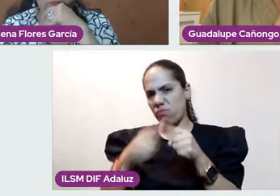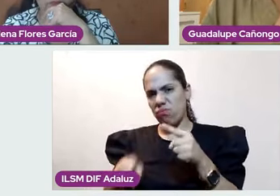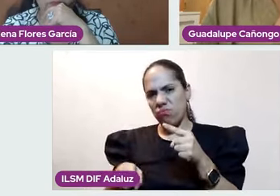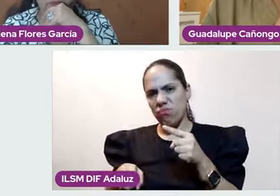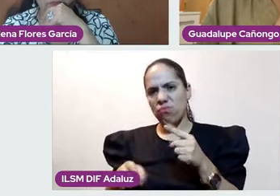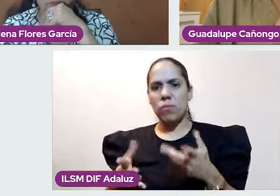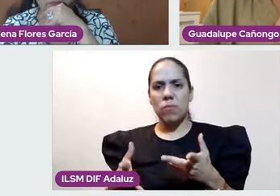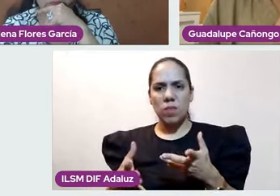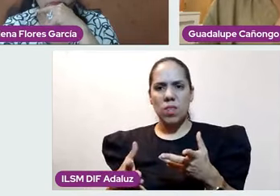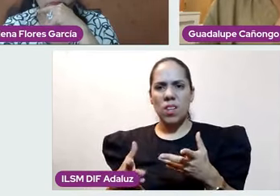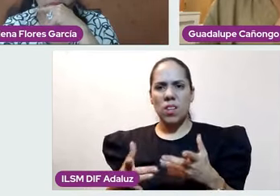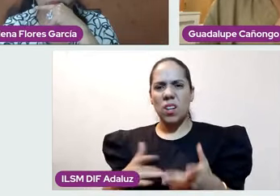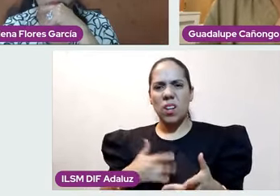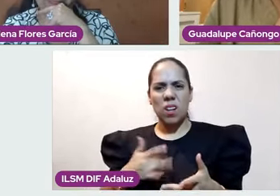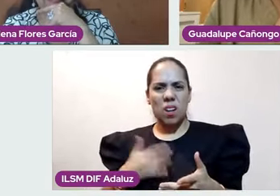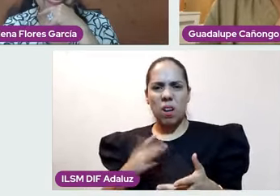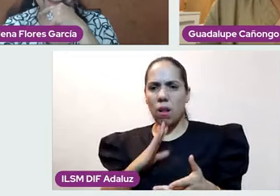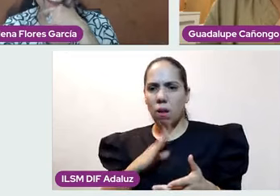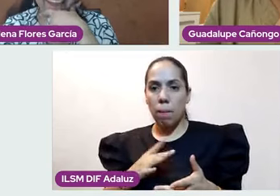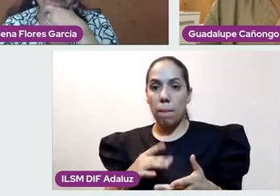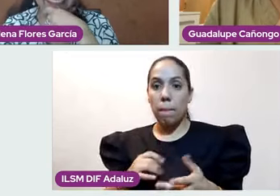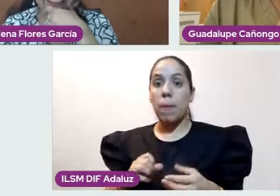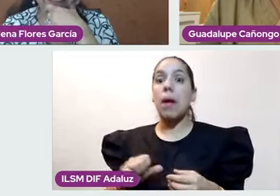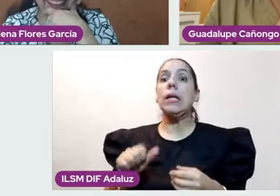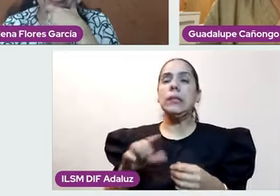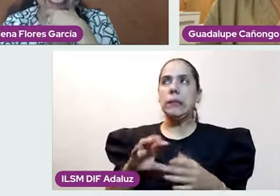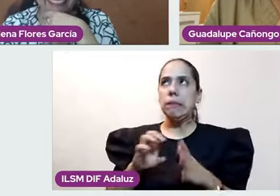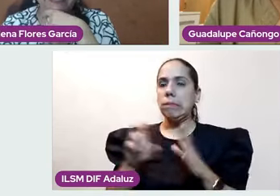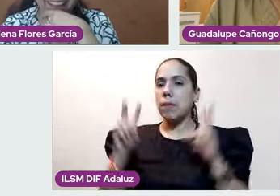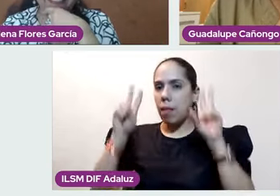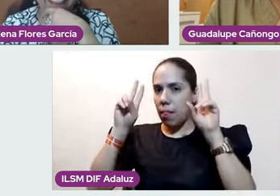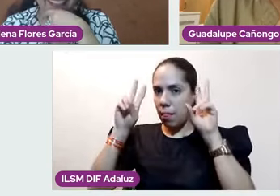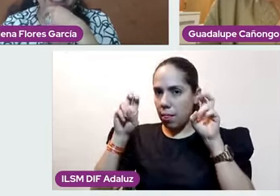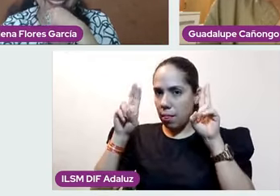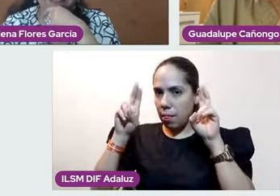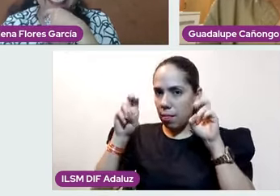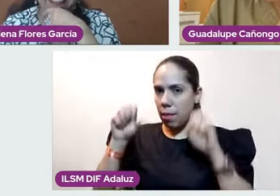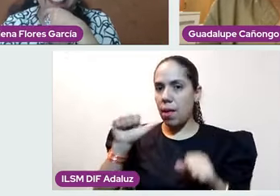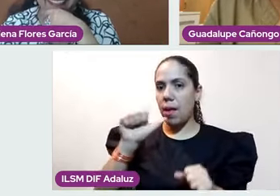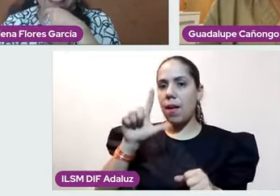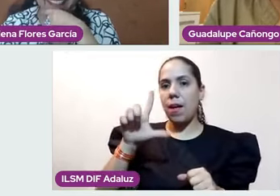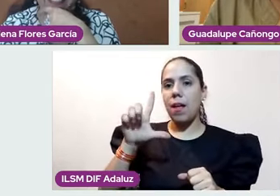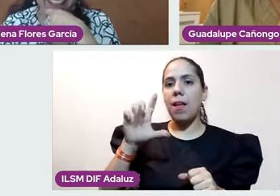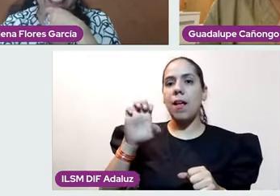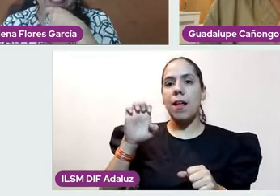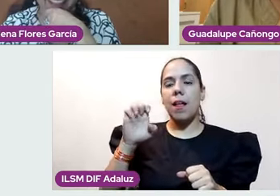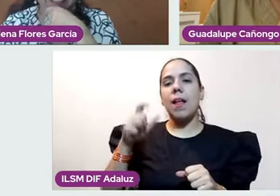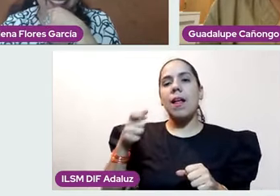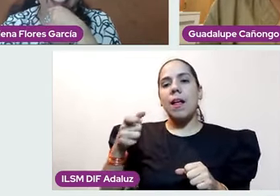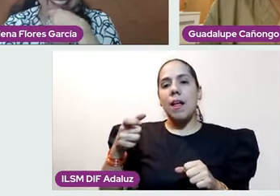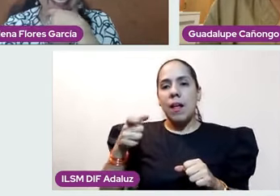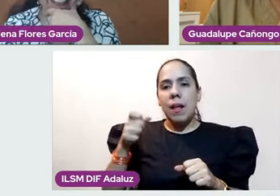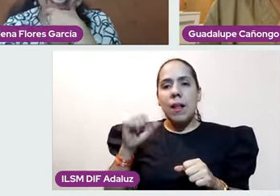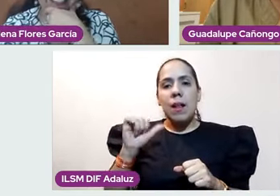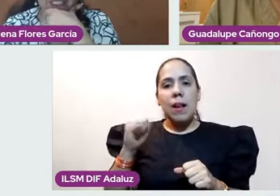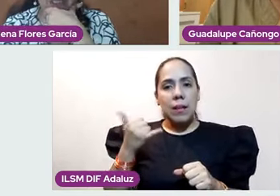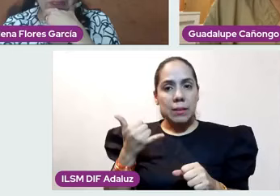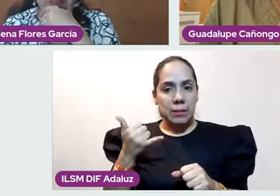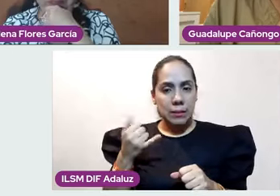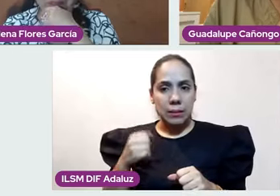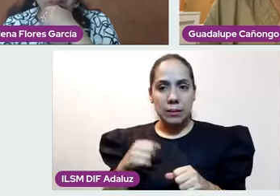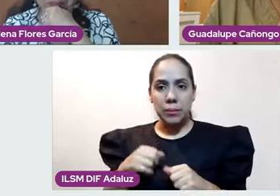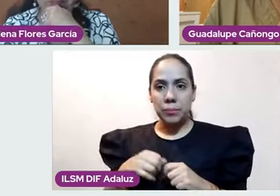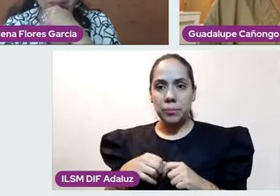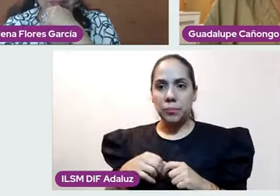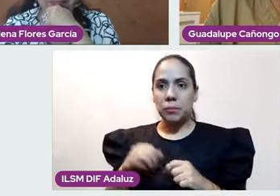en línea. El tema de Alexa es una maravilla, ¿no? También, Totalmente de acuerdo, igual